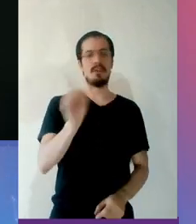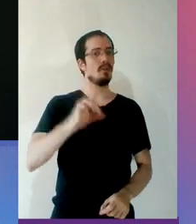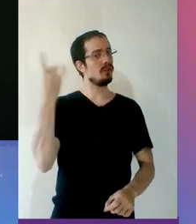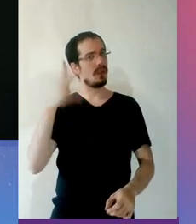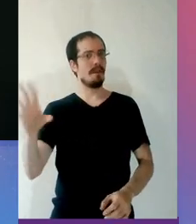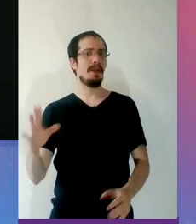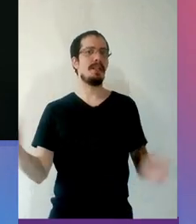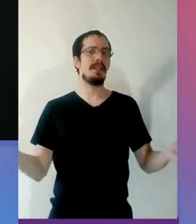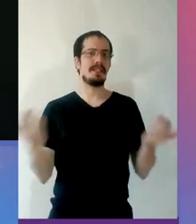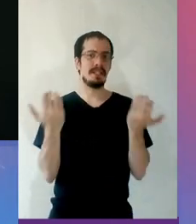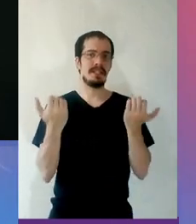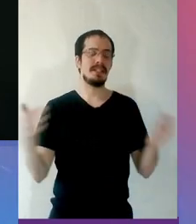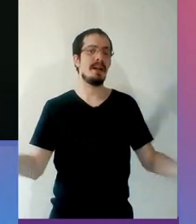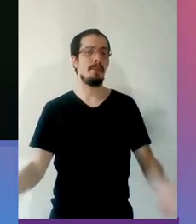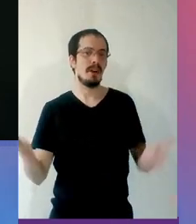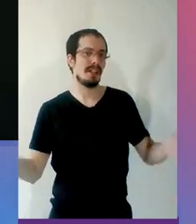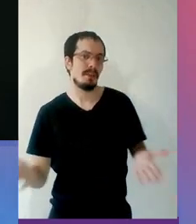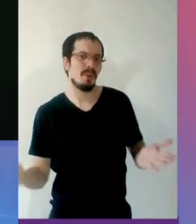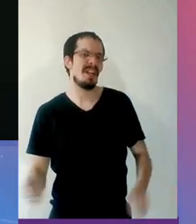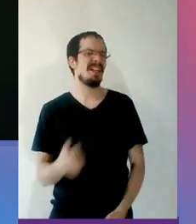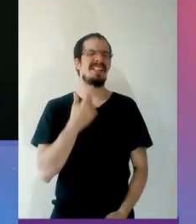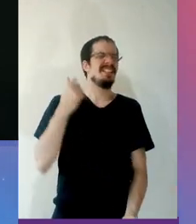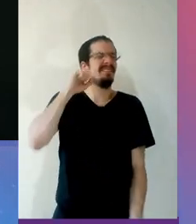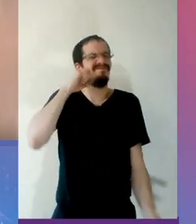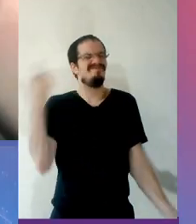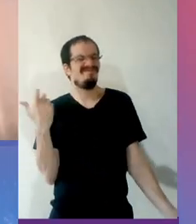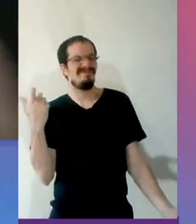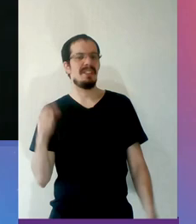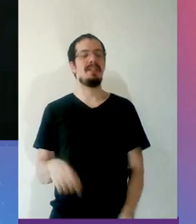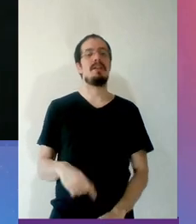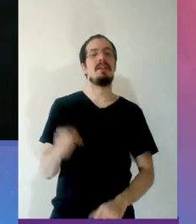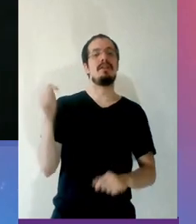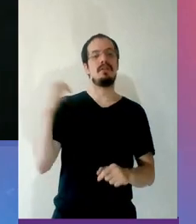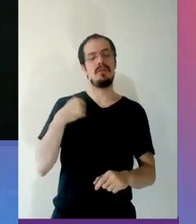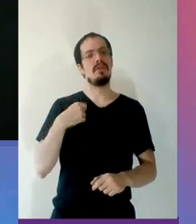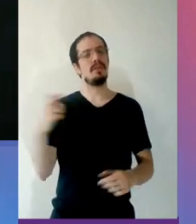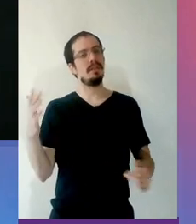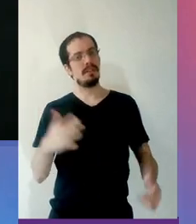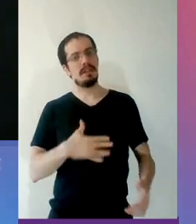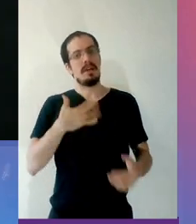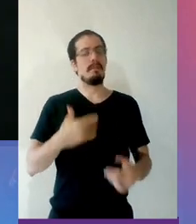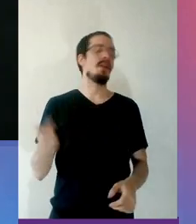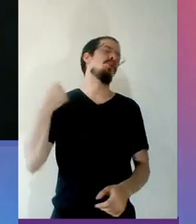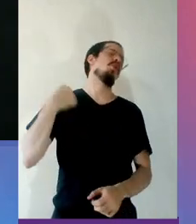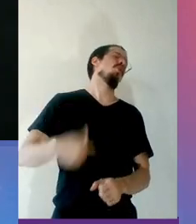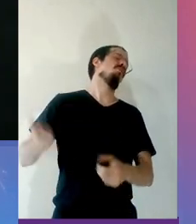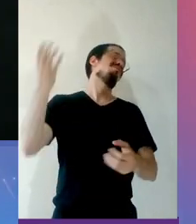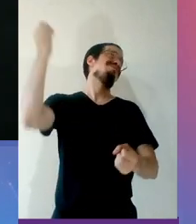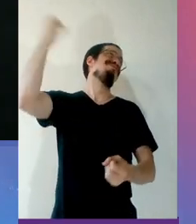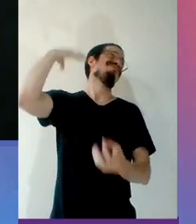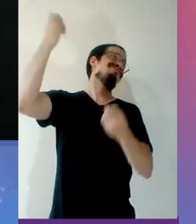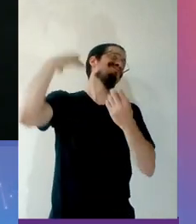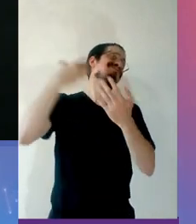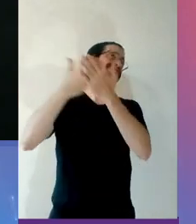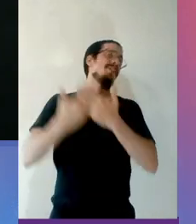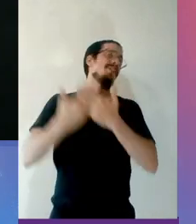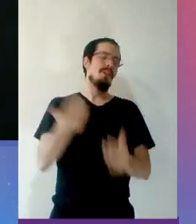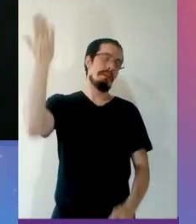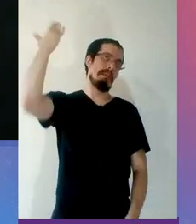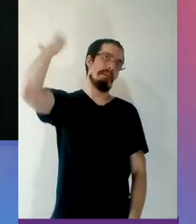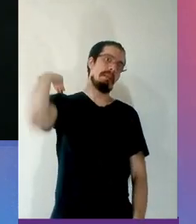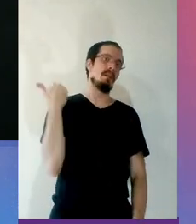estimular? ¿Ah? Lo que siempre entendimos, yo que estudié hace 1000 años, lo que entendíamos por estimular